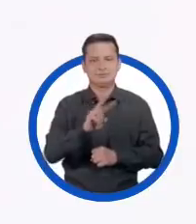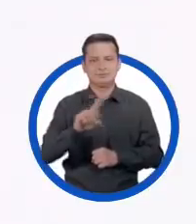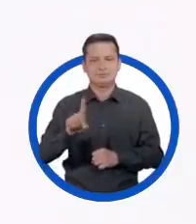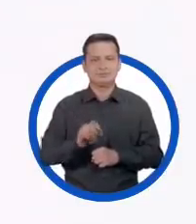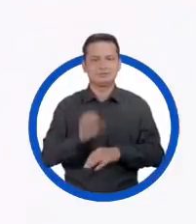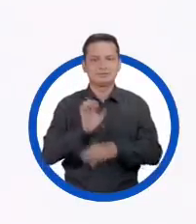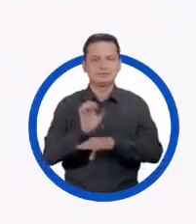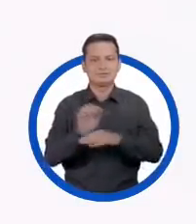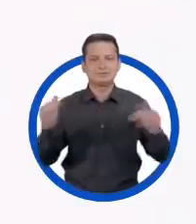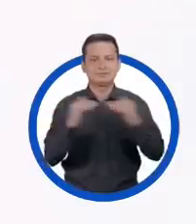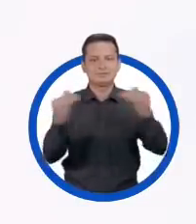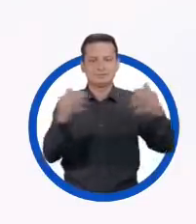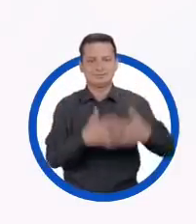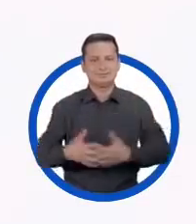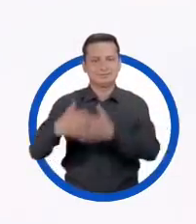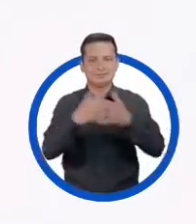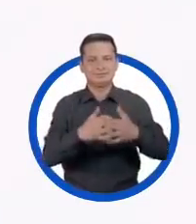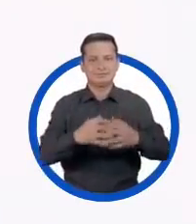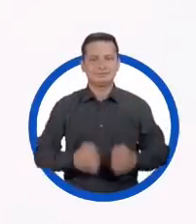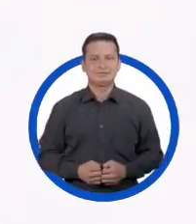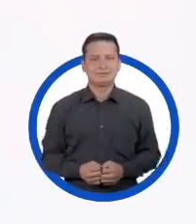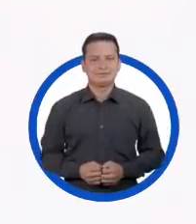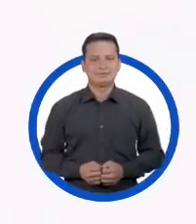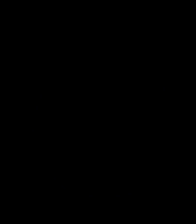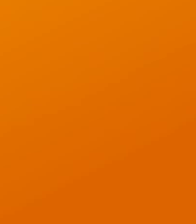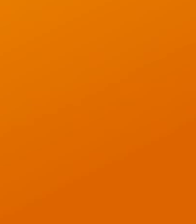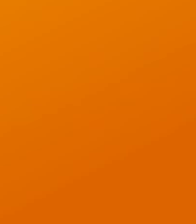2021. Ecuador unido en democracia.